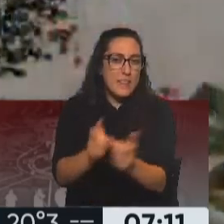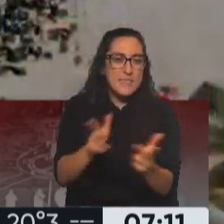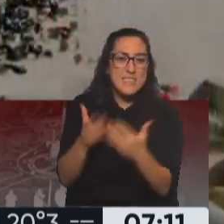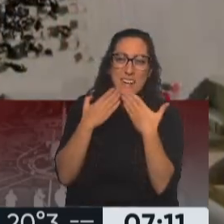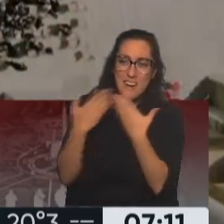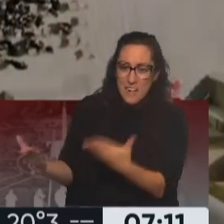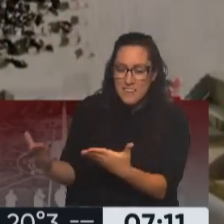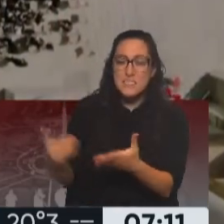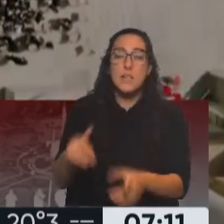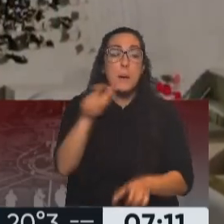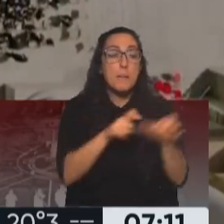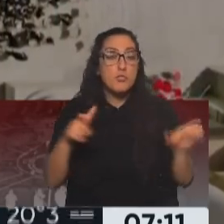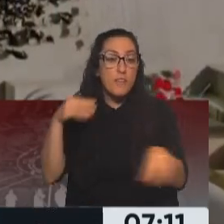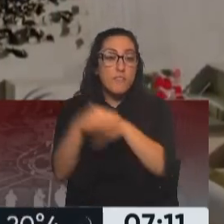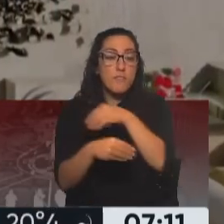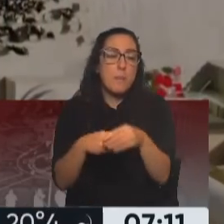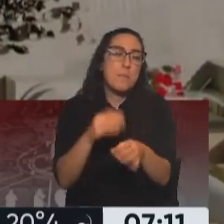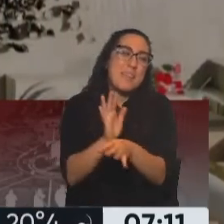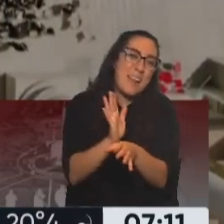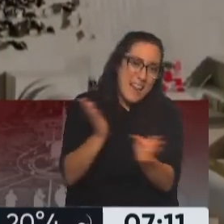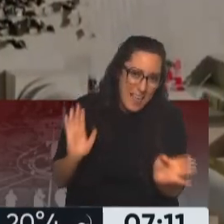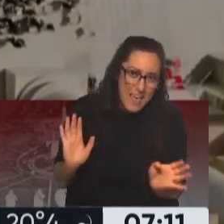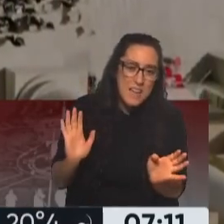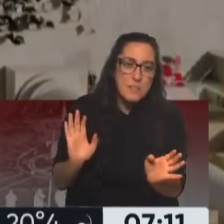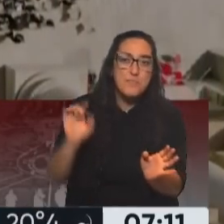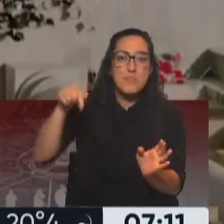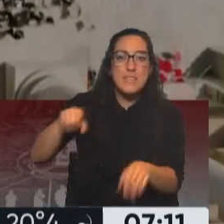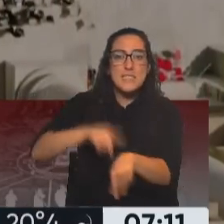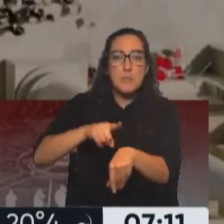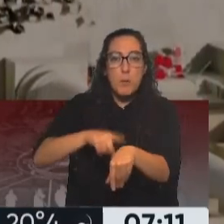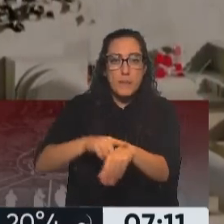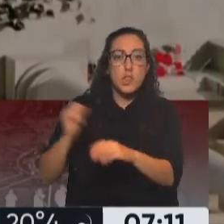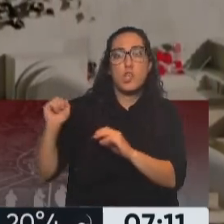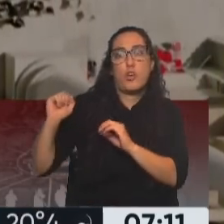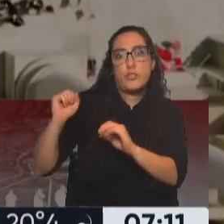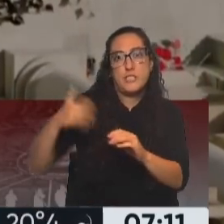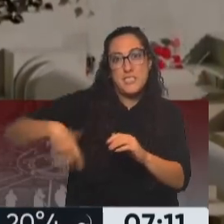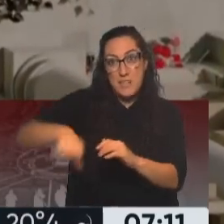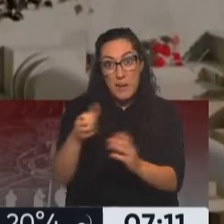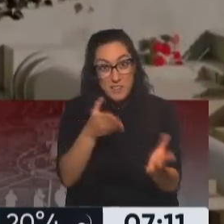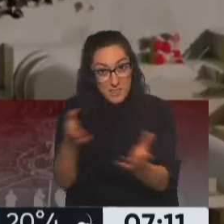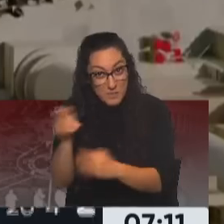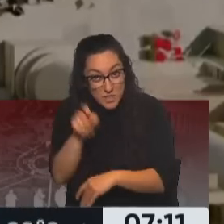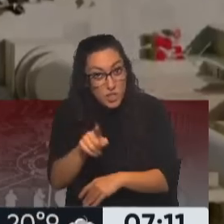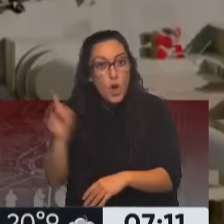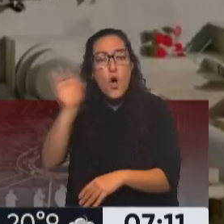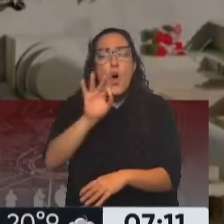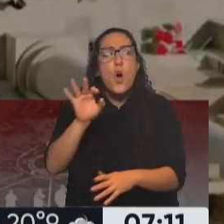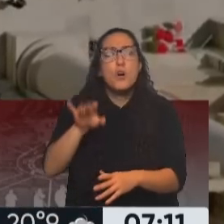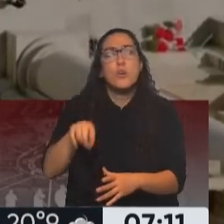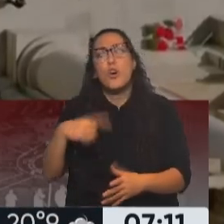algunos de los integrantes de esa familia laica estén en este momento portando el féretro? ¿Es factible o tiene que ver con una